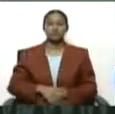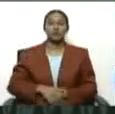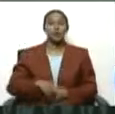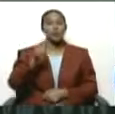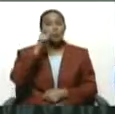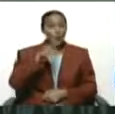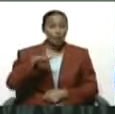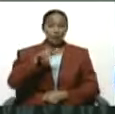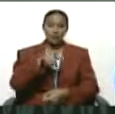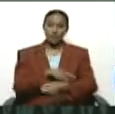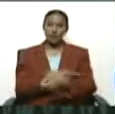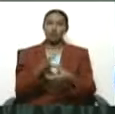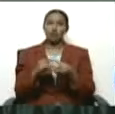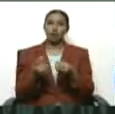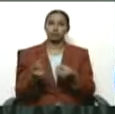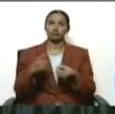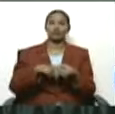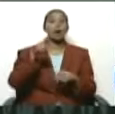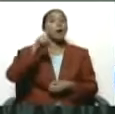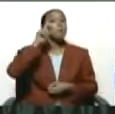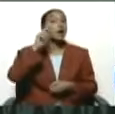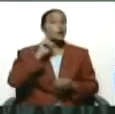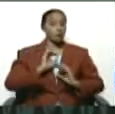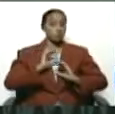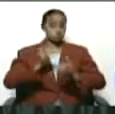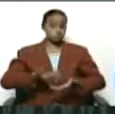Hermanos, Parto Humanizado,